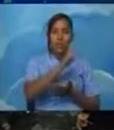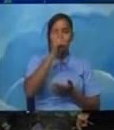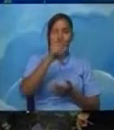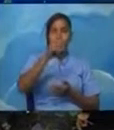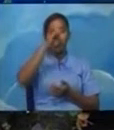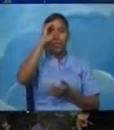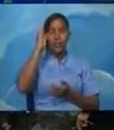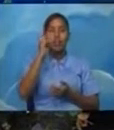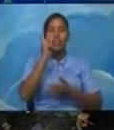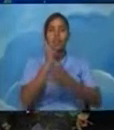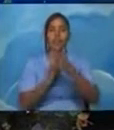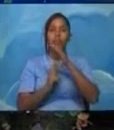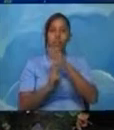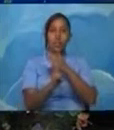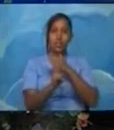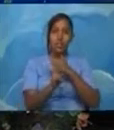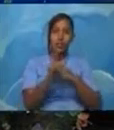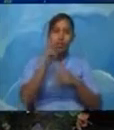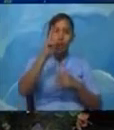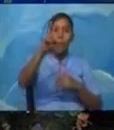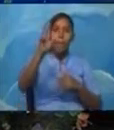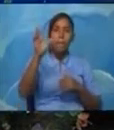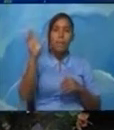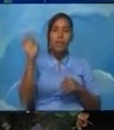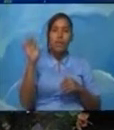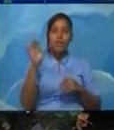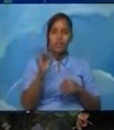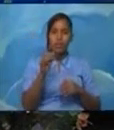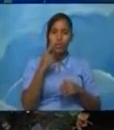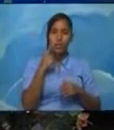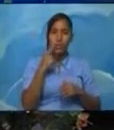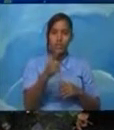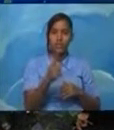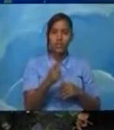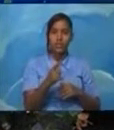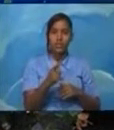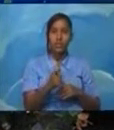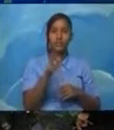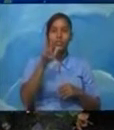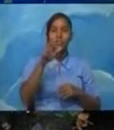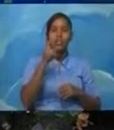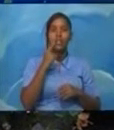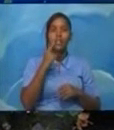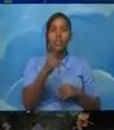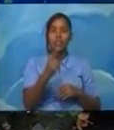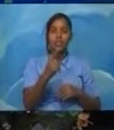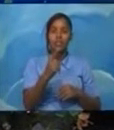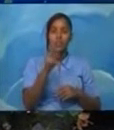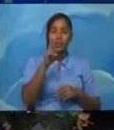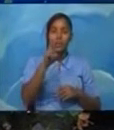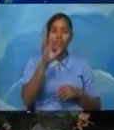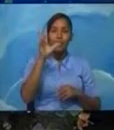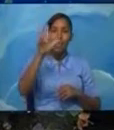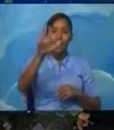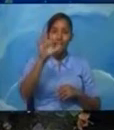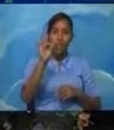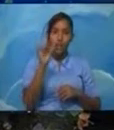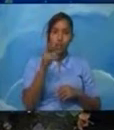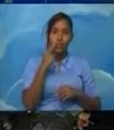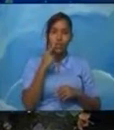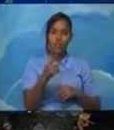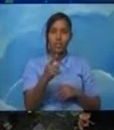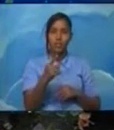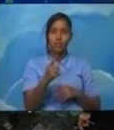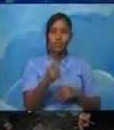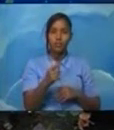Y el versículo 29 dice, 39 dice, y fue... El 38, Josué, hijo de